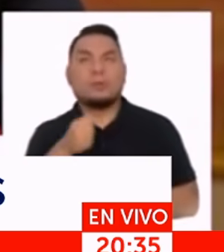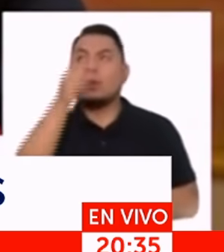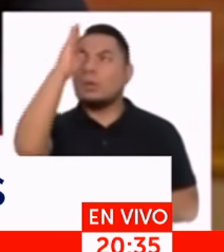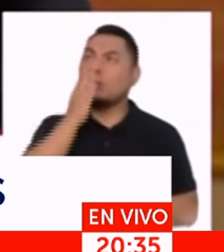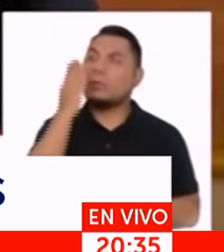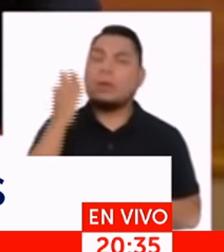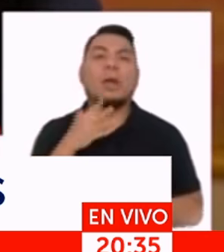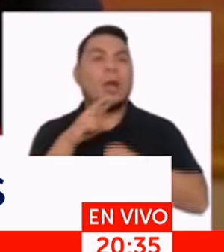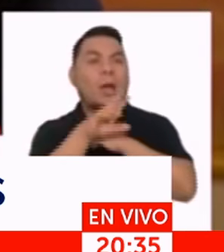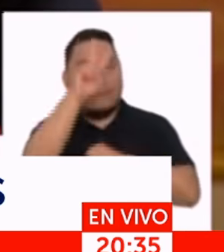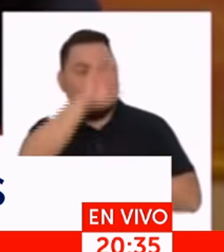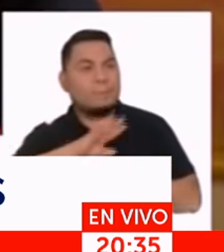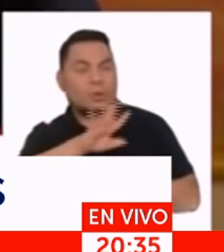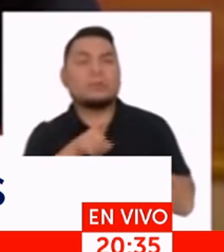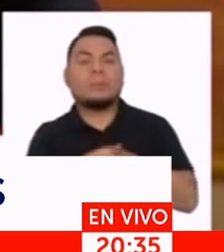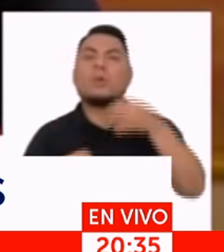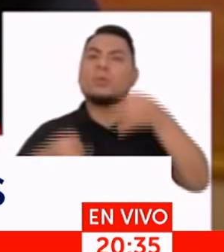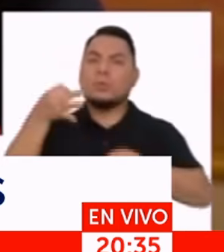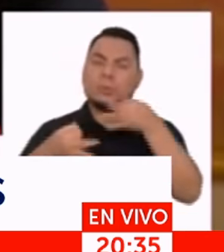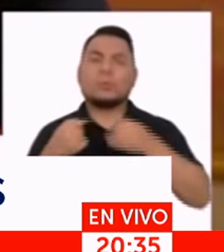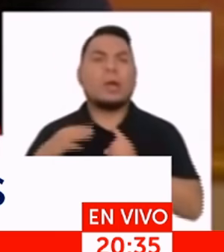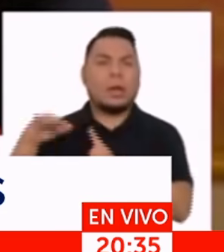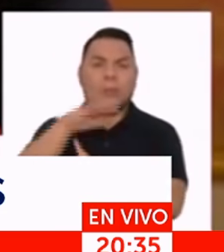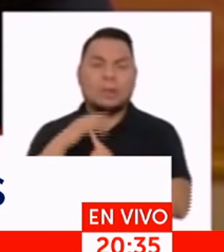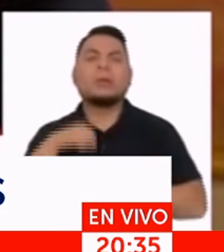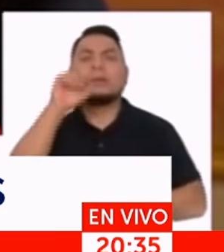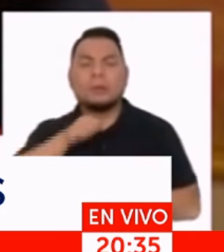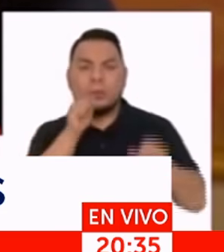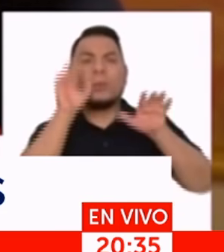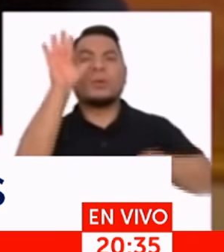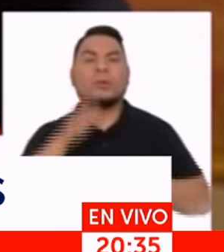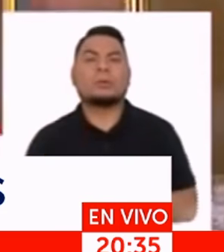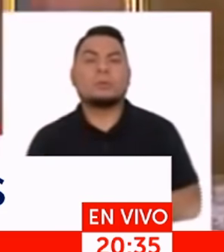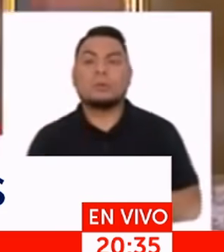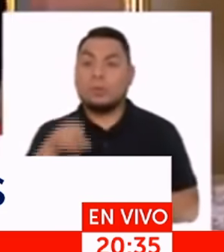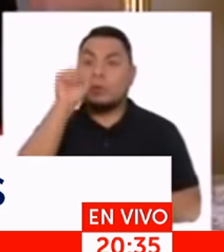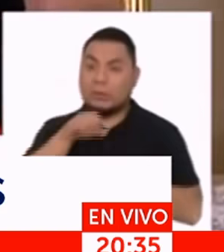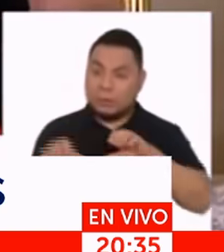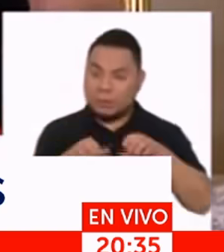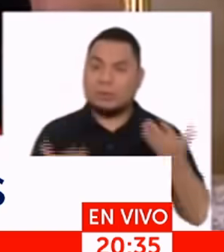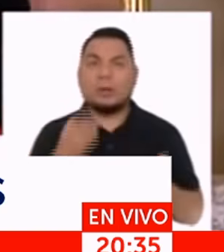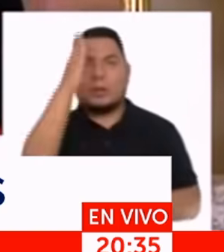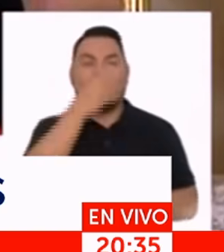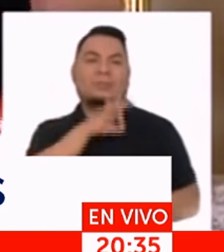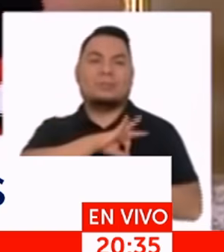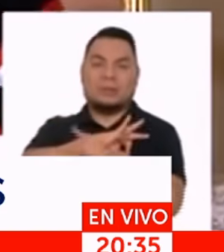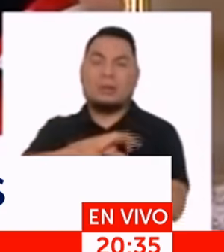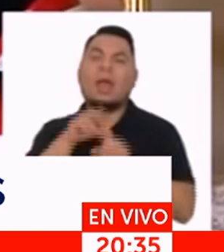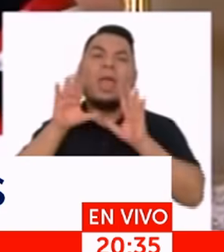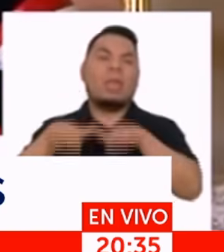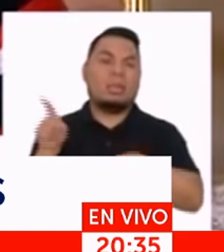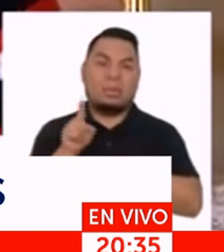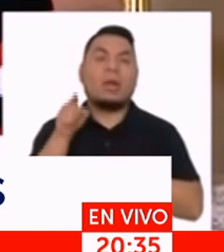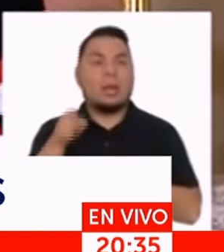Dios, por la patria y por la justicia ambiental, sí, juro. Si así lo hicieres, que Dios os premie. Y si